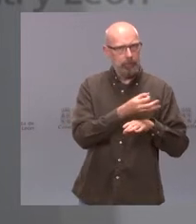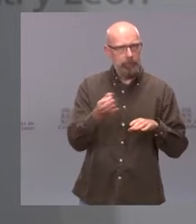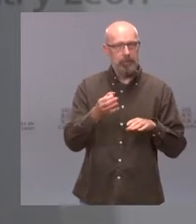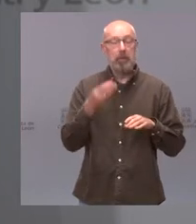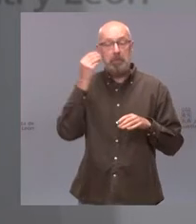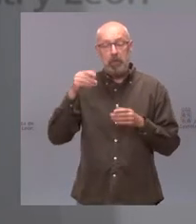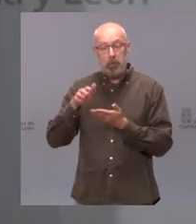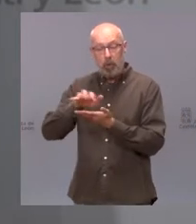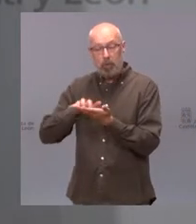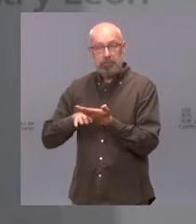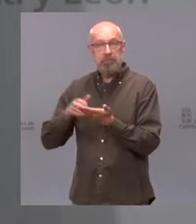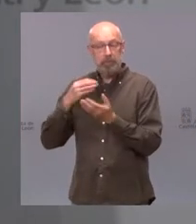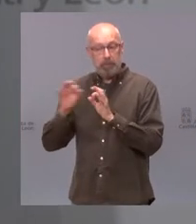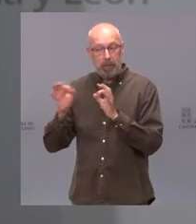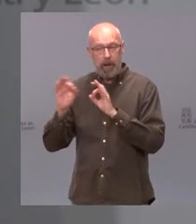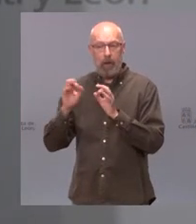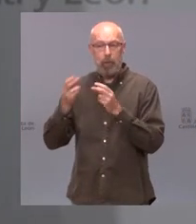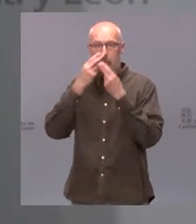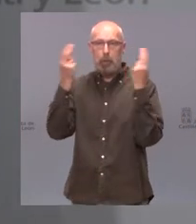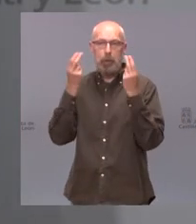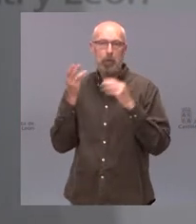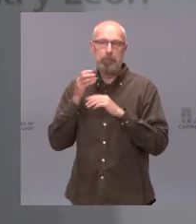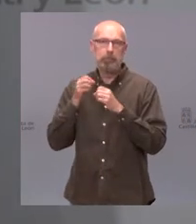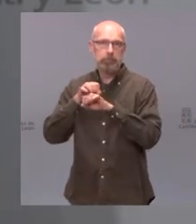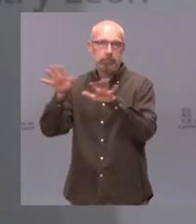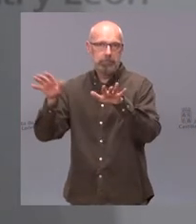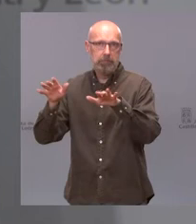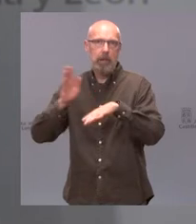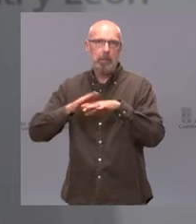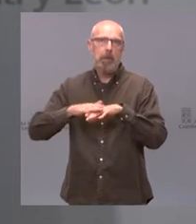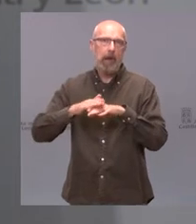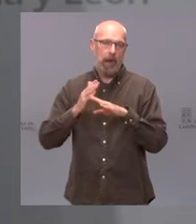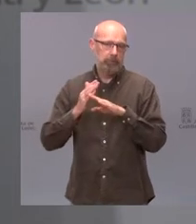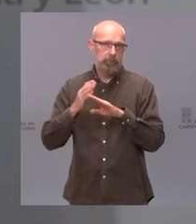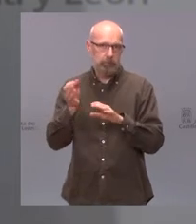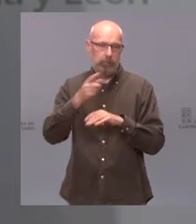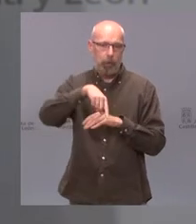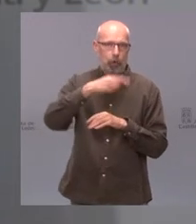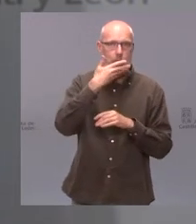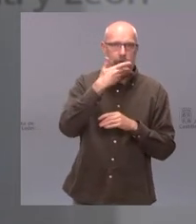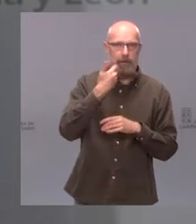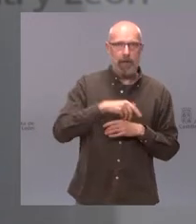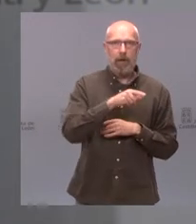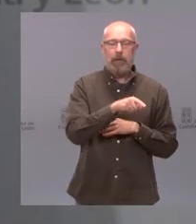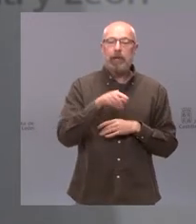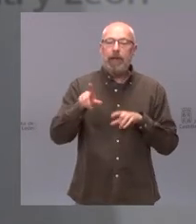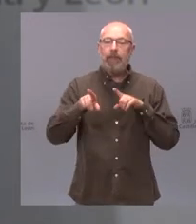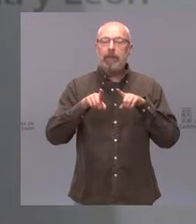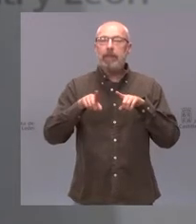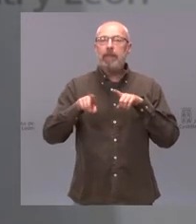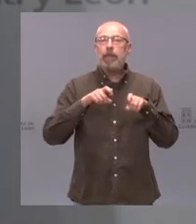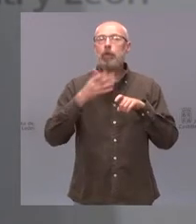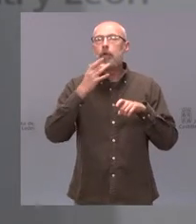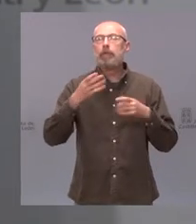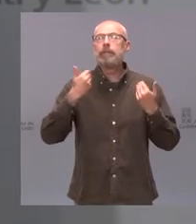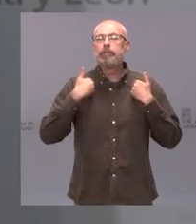suficiente. Y esa es una decisión que tiene que tomar la Dirección General de Salud Pública, que es quien tiene